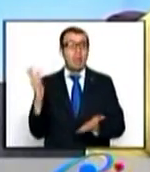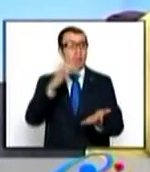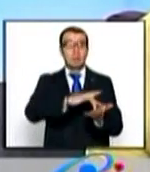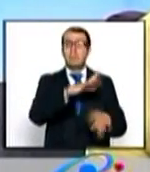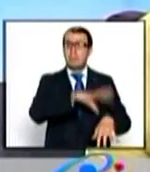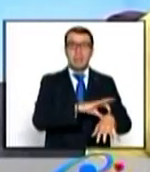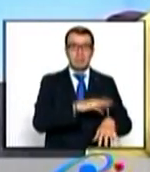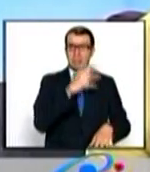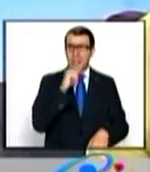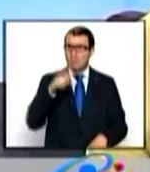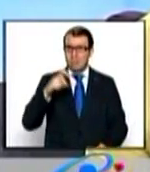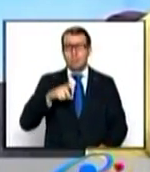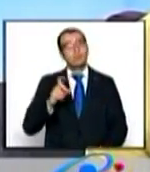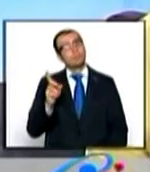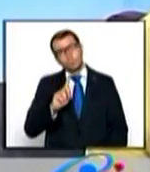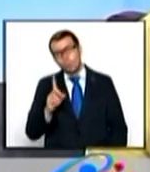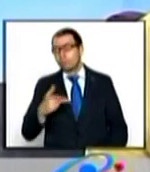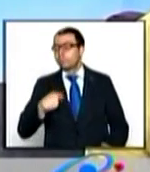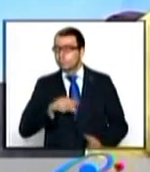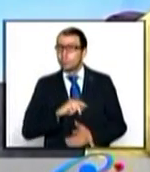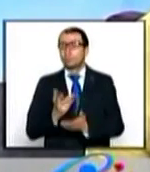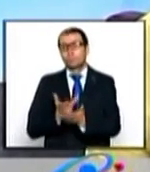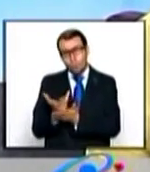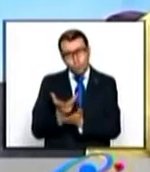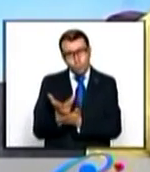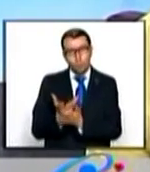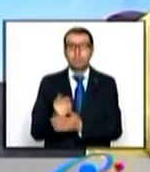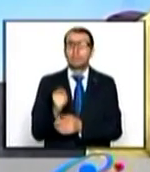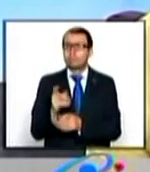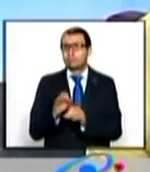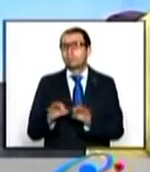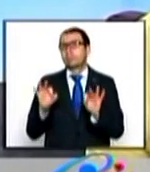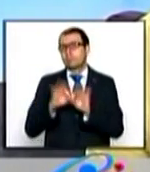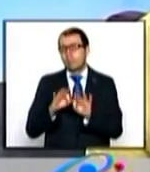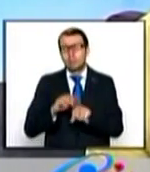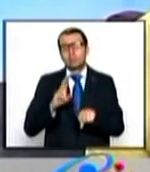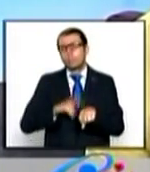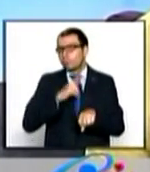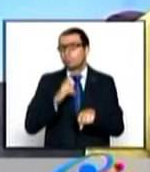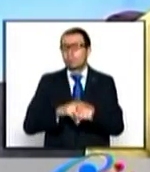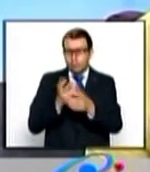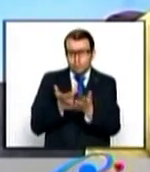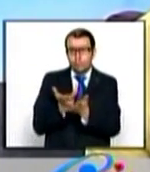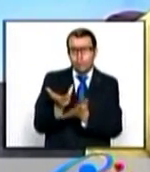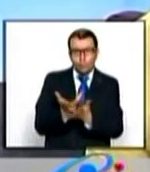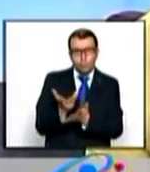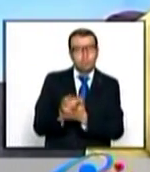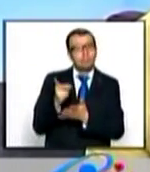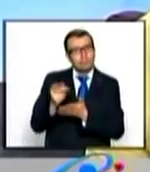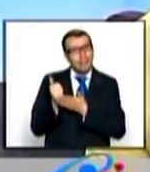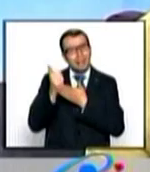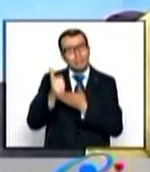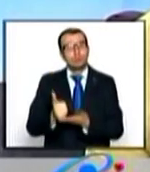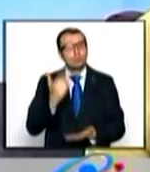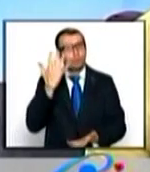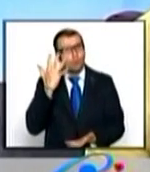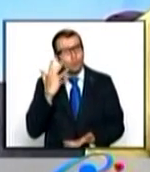medicina alternativa, ni de naturismo, ni de homeopatía. Este es un programa que todos los días trata